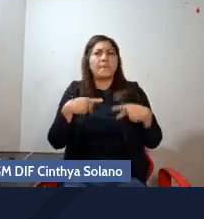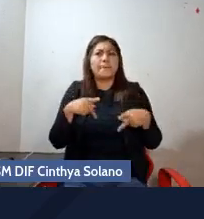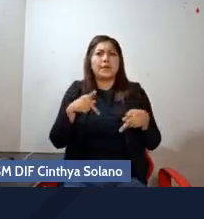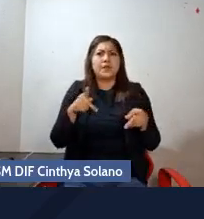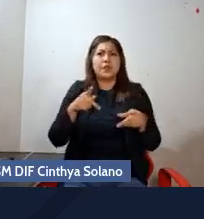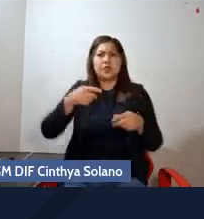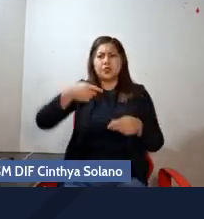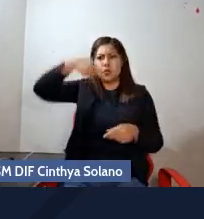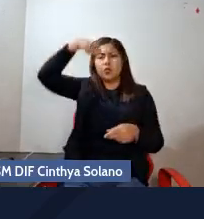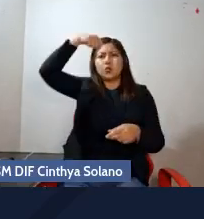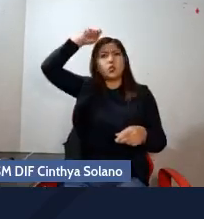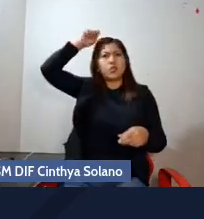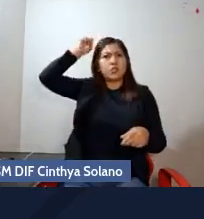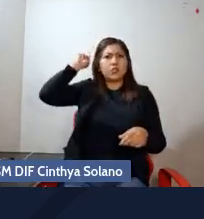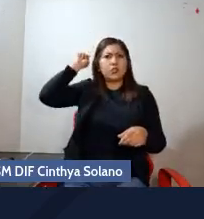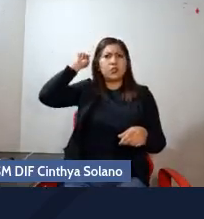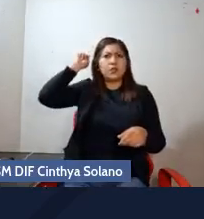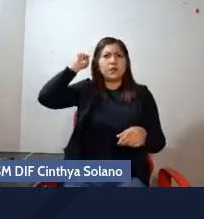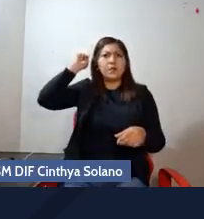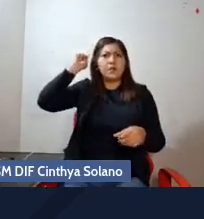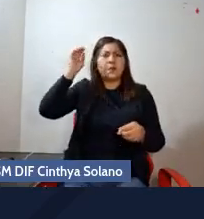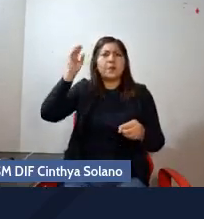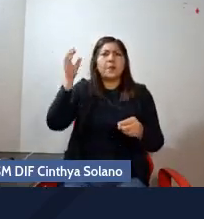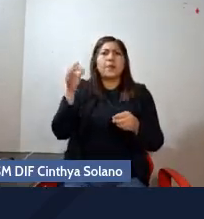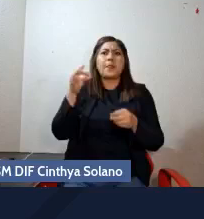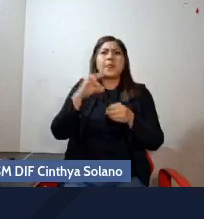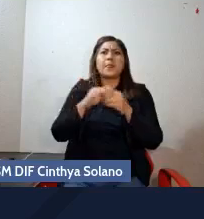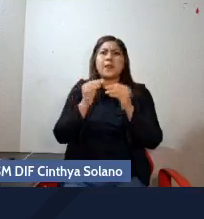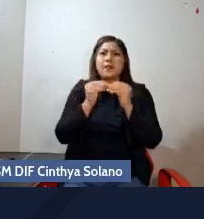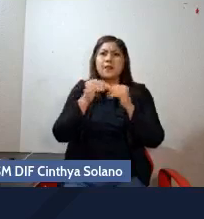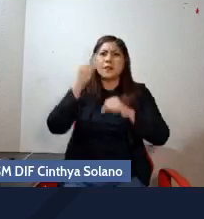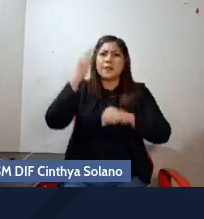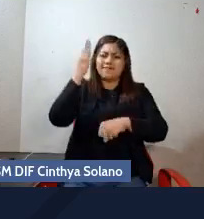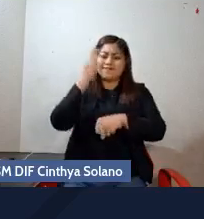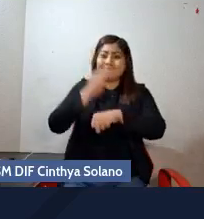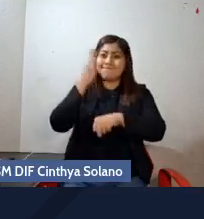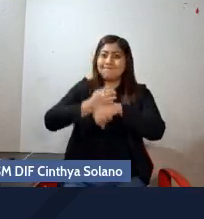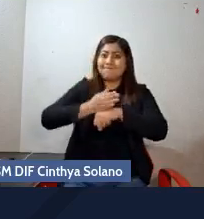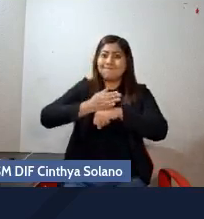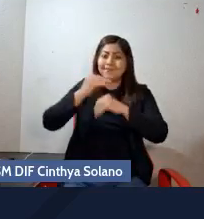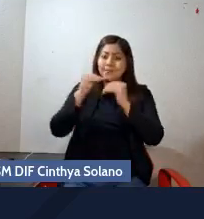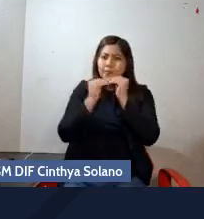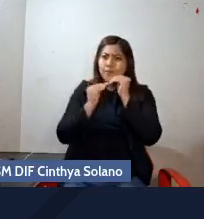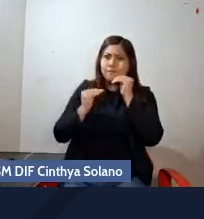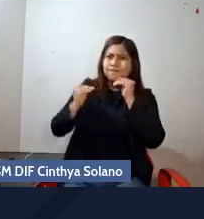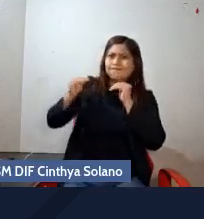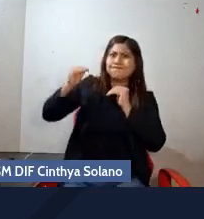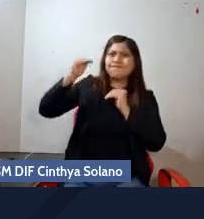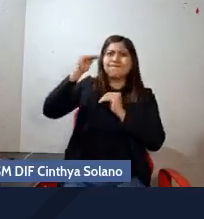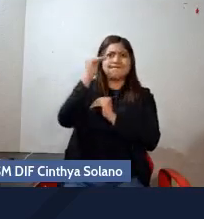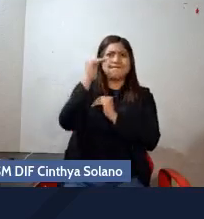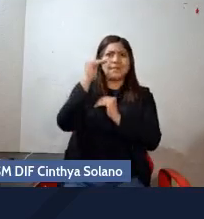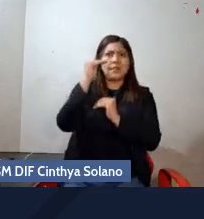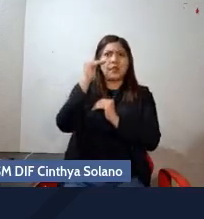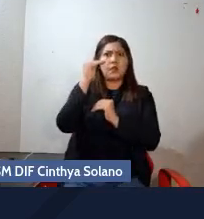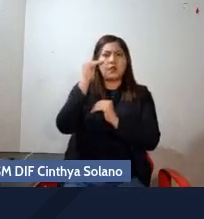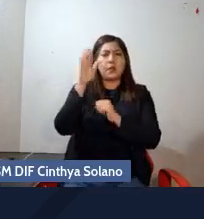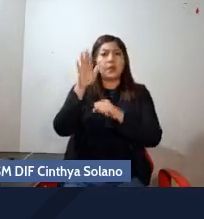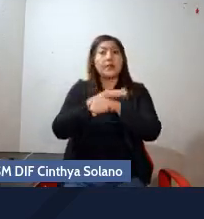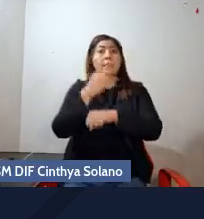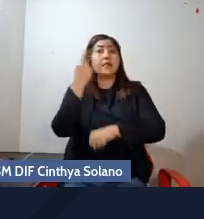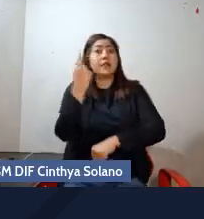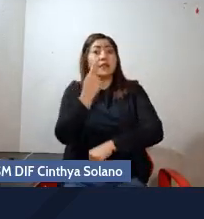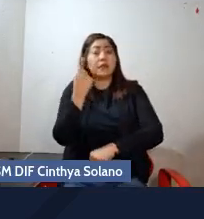sanción se aumenta en 1/3. ¿Por qué? Porque estos sujetos activos que les acabo de mencionar